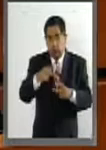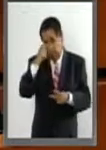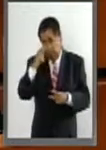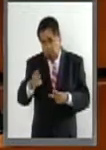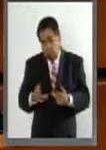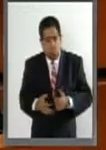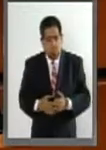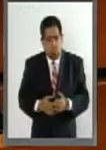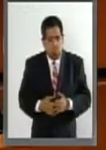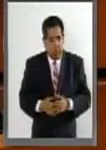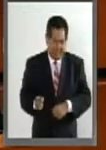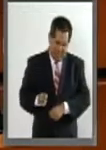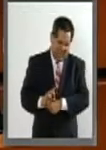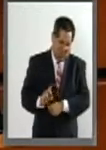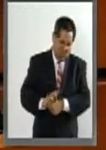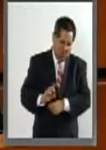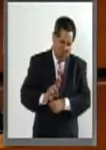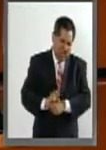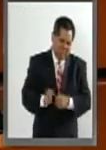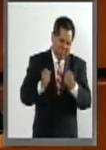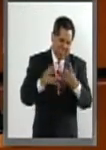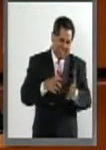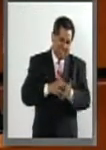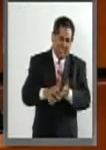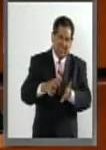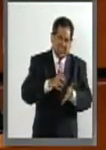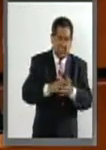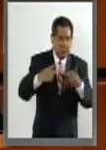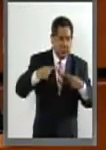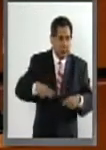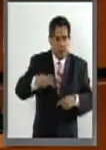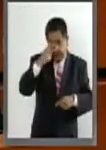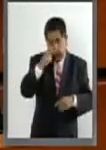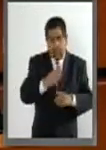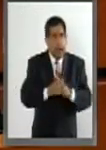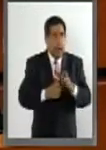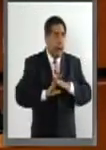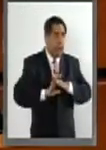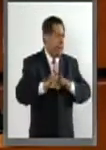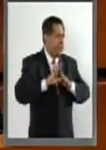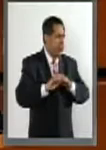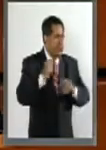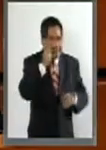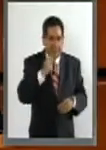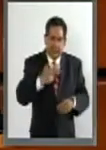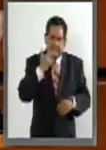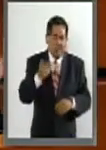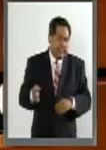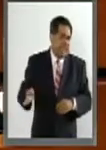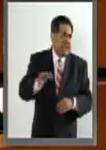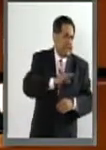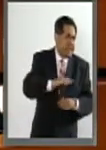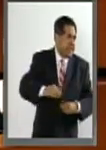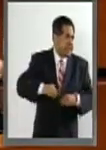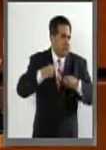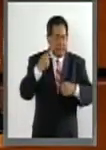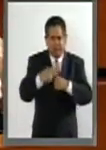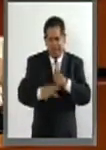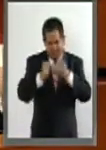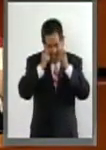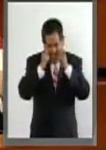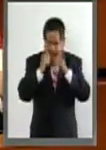Diariamente, cientos de migrantes ponen en riesgo su integridad física y